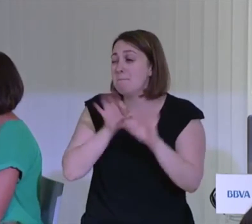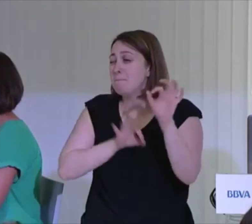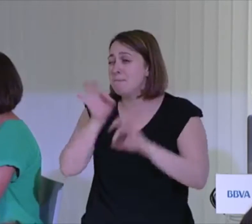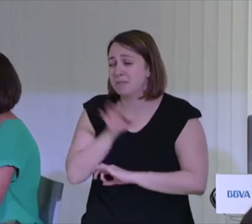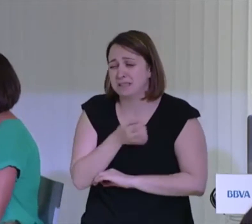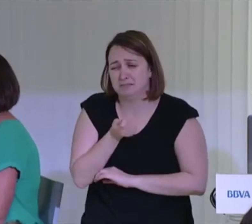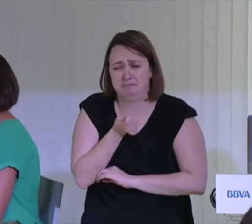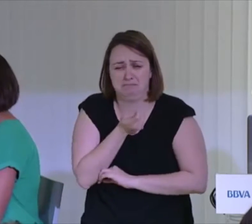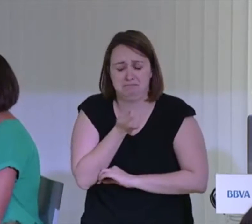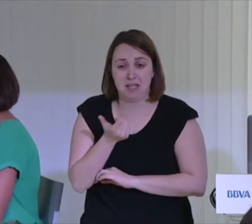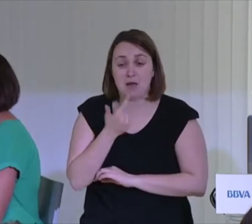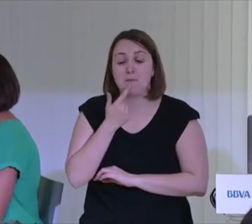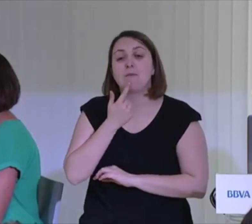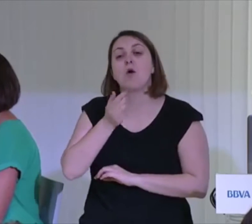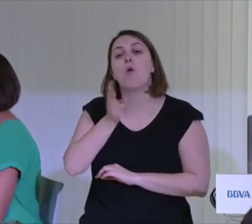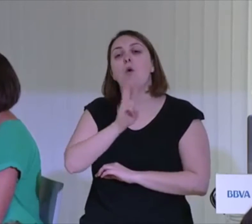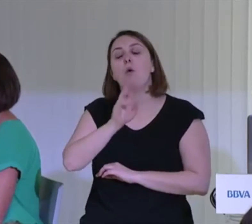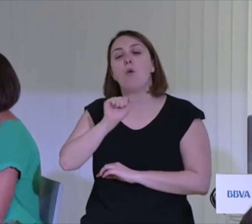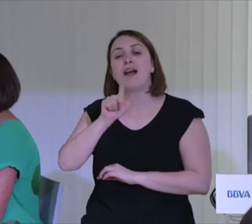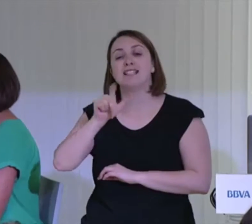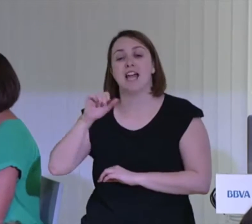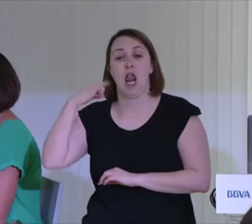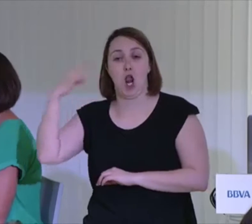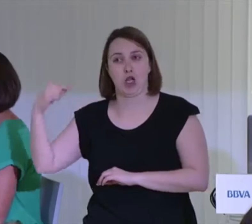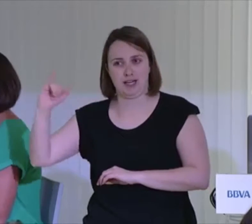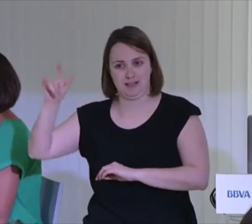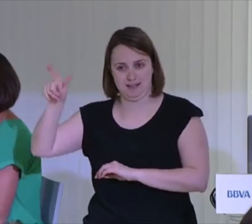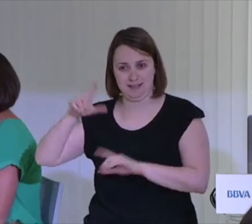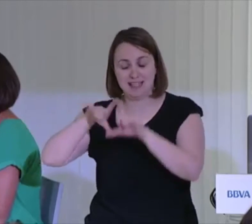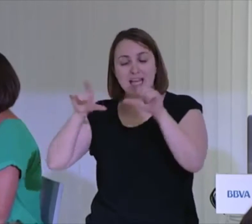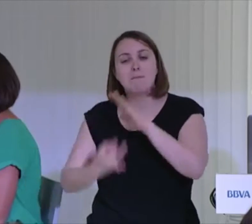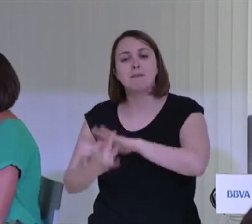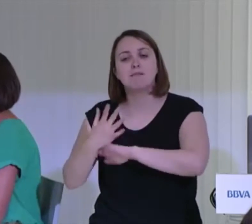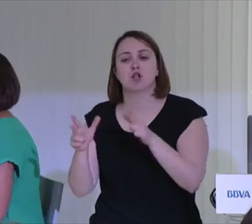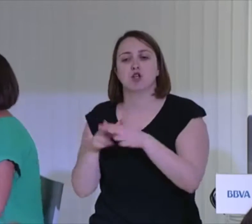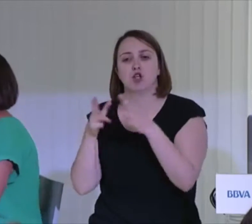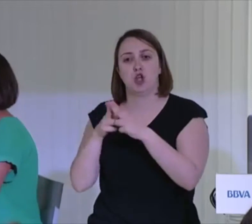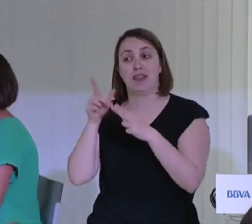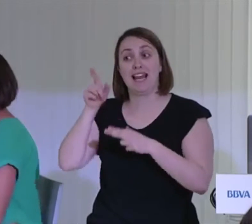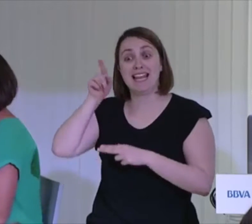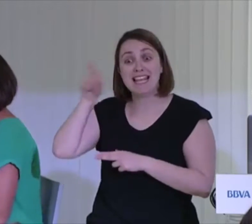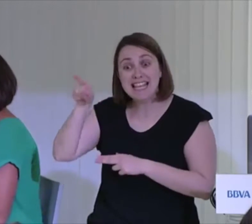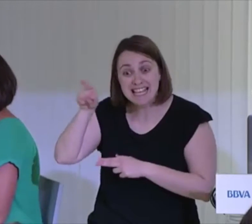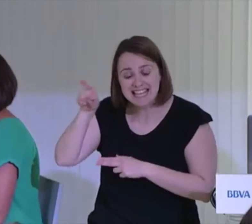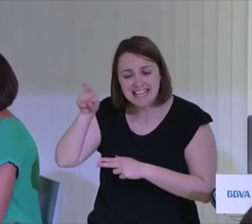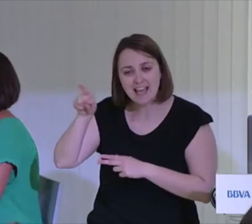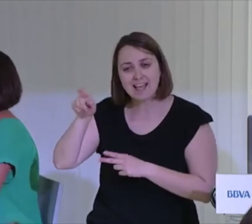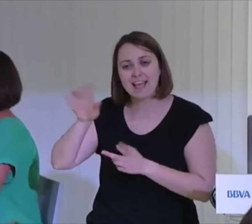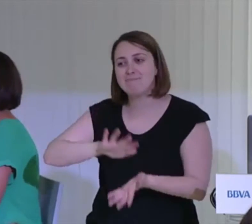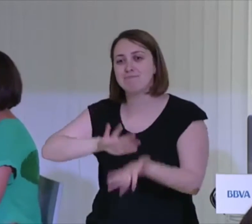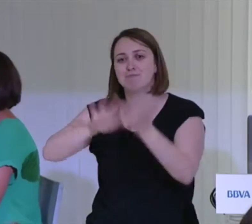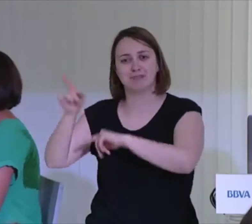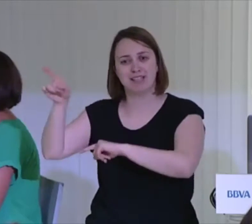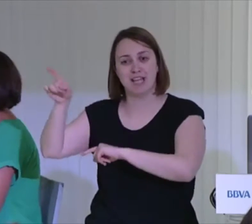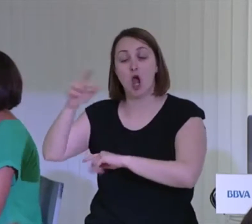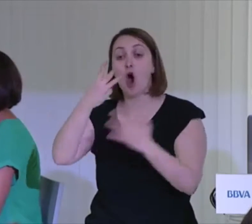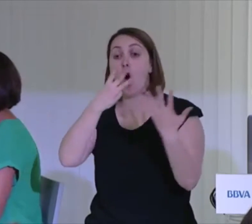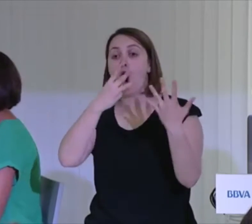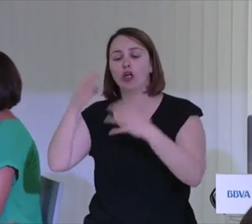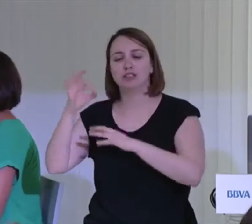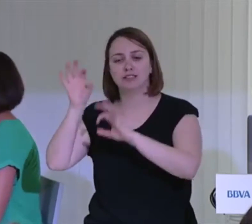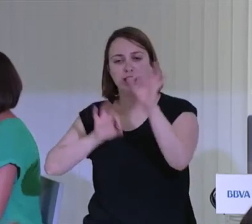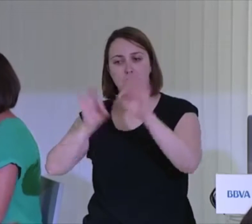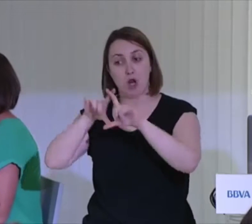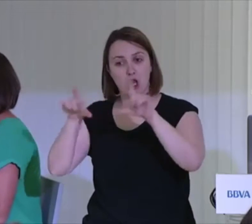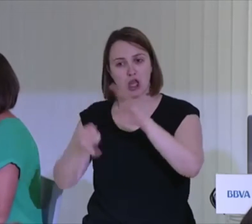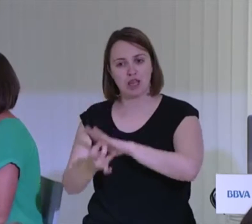pequeño. Pero Guaira tiene una incubadora en Londres que está centrada en emprendimiento social y ahí es al revés. El 80% de los